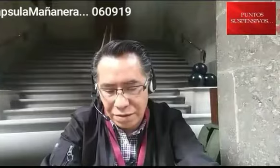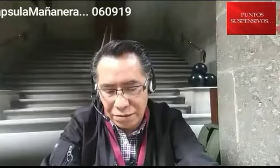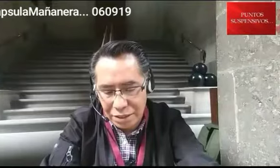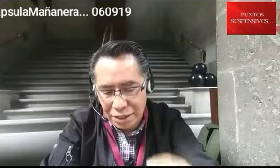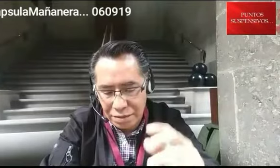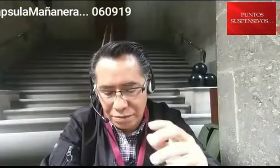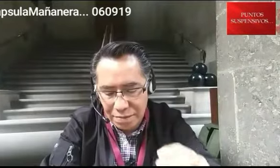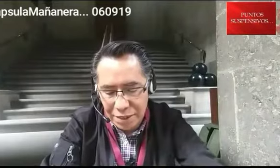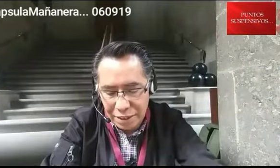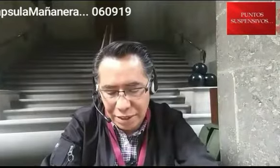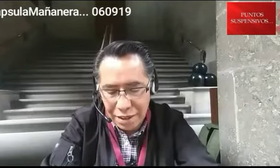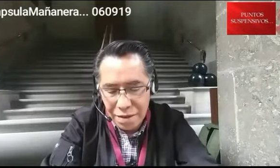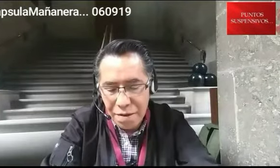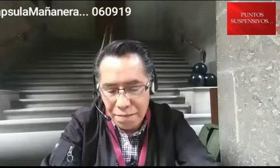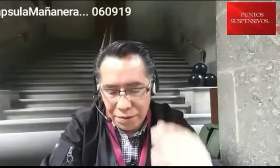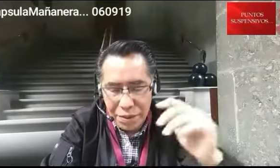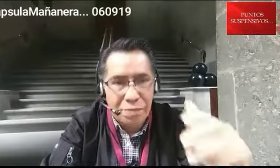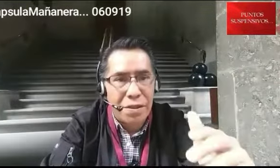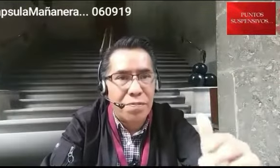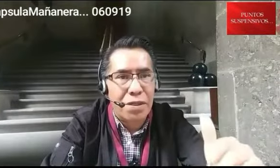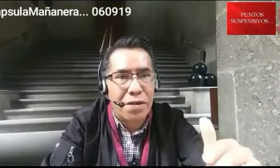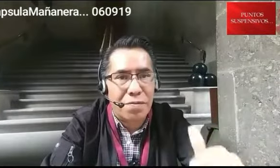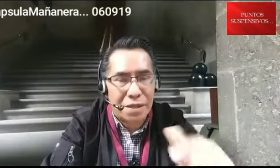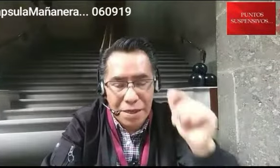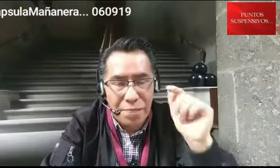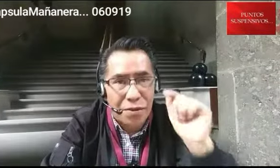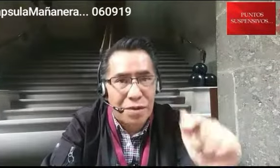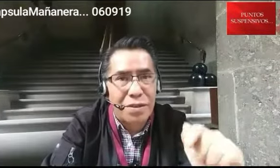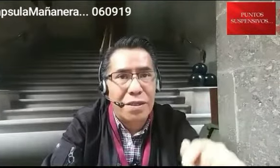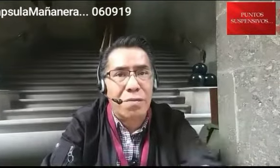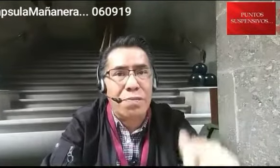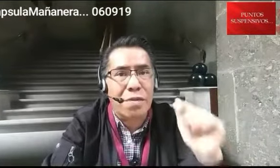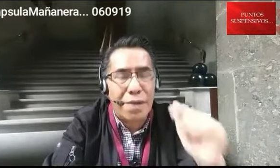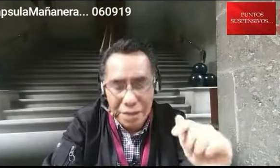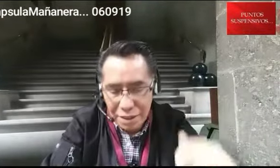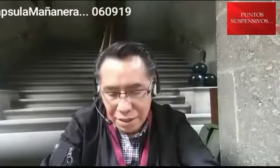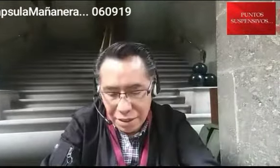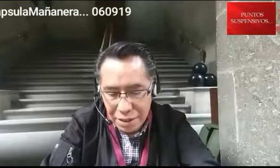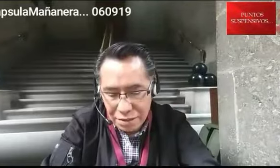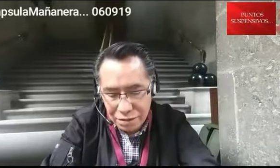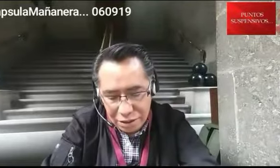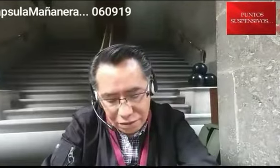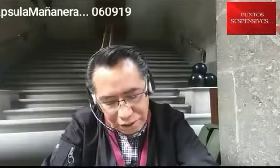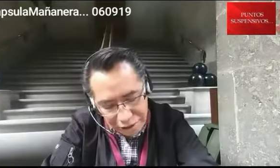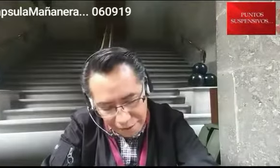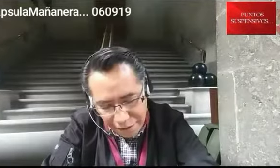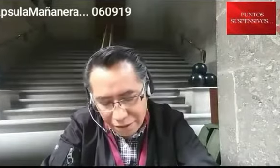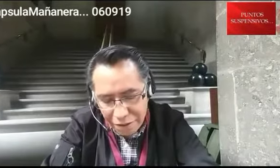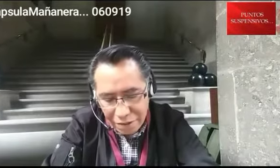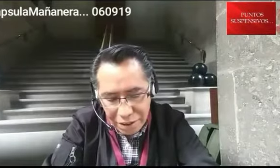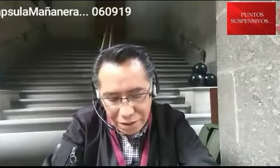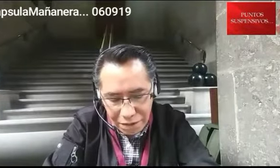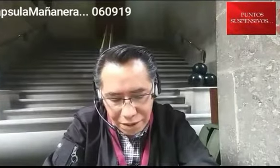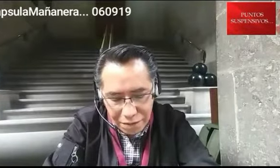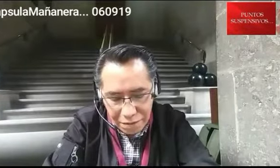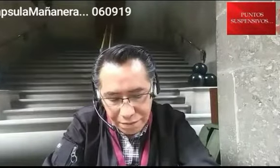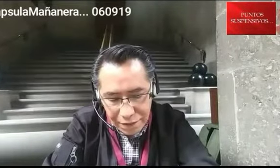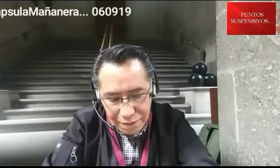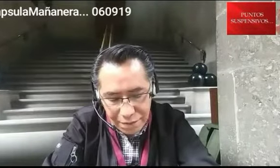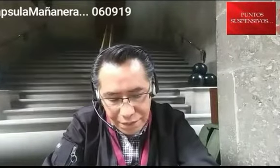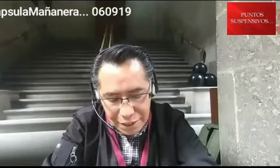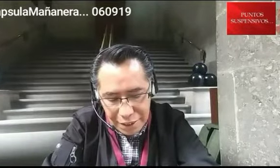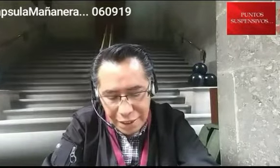aquí las tengo y que se las voy a platicar, pero después, posteriormente, van a poder ustedes observar estos datos y a ver si no se enojan igual